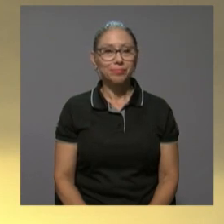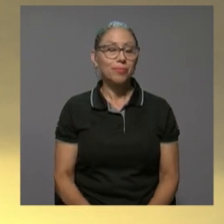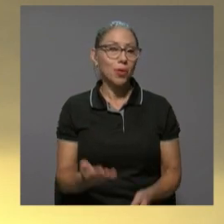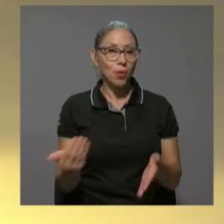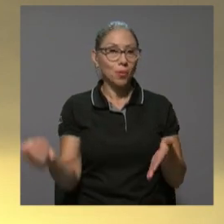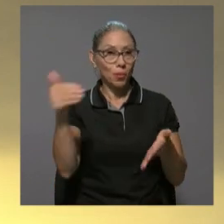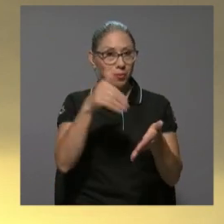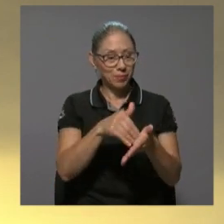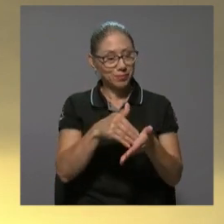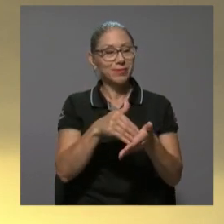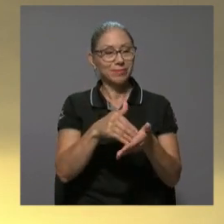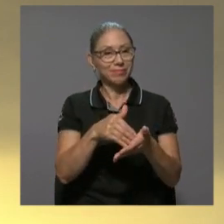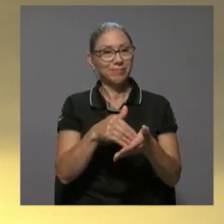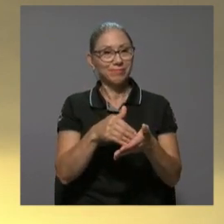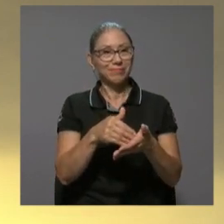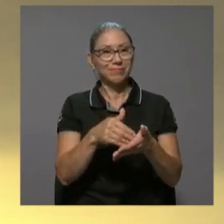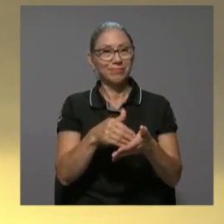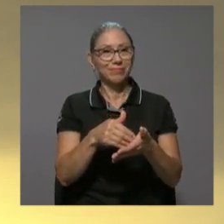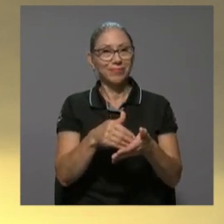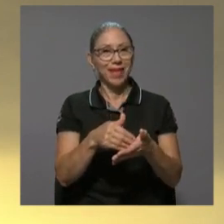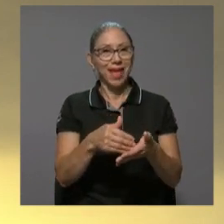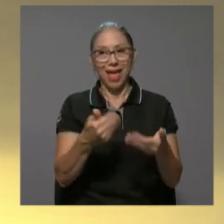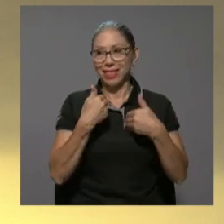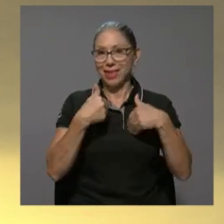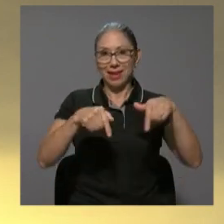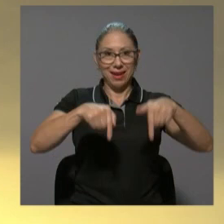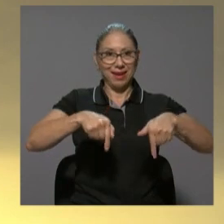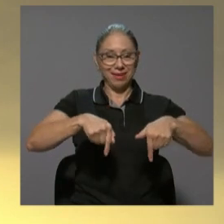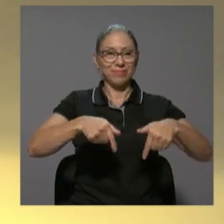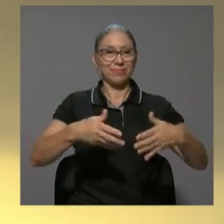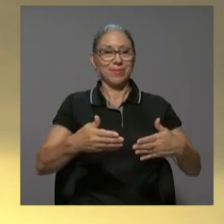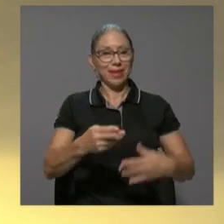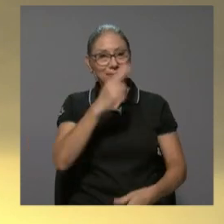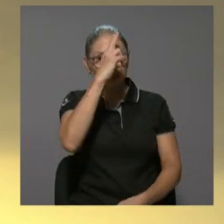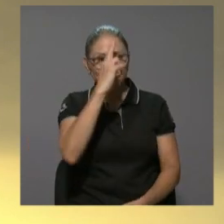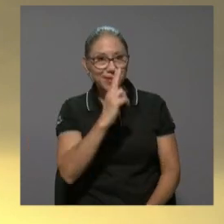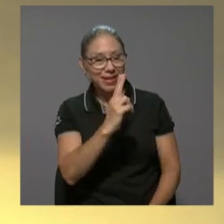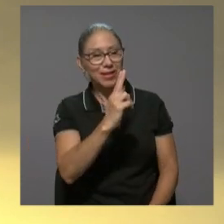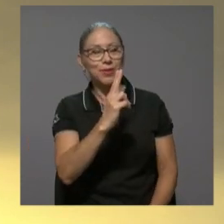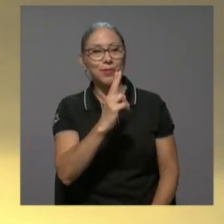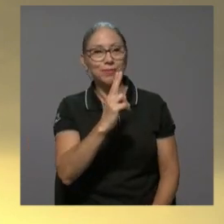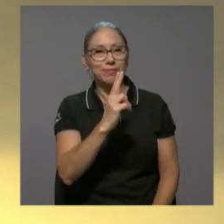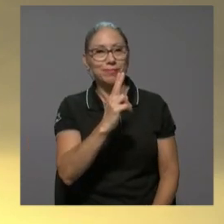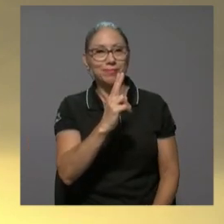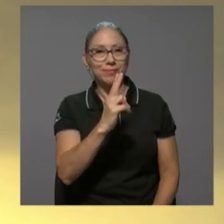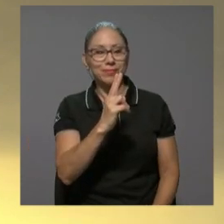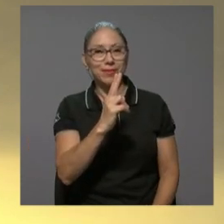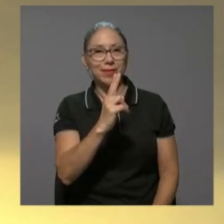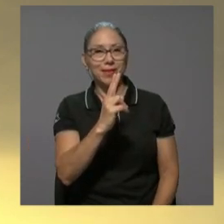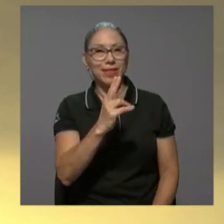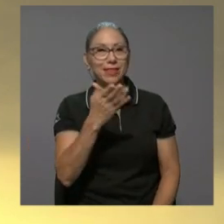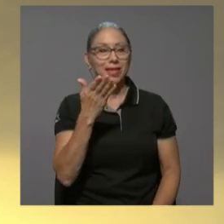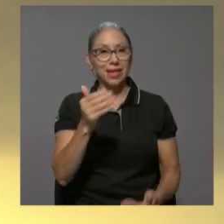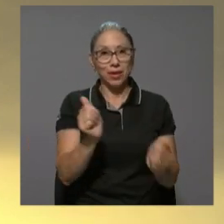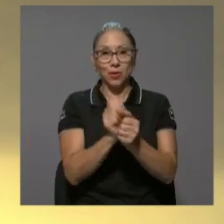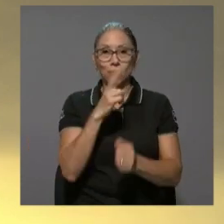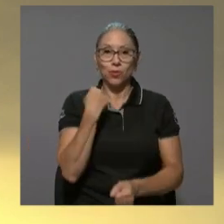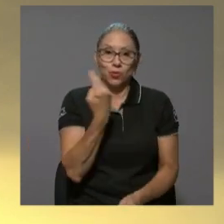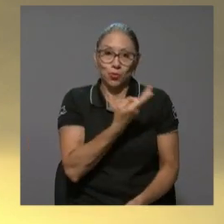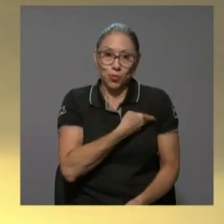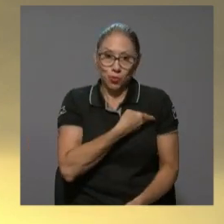volvemos a tener en el canal el privilegio de que esté con